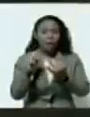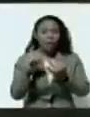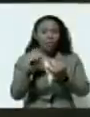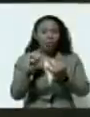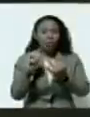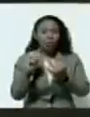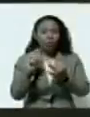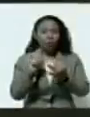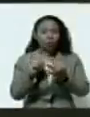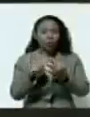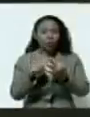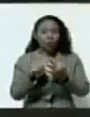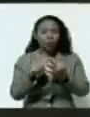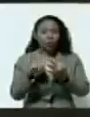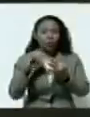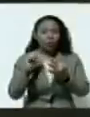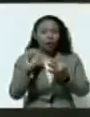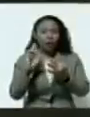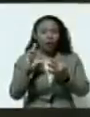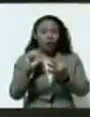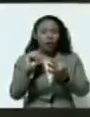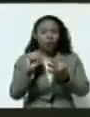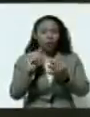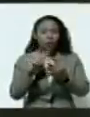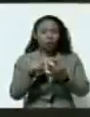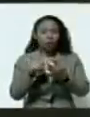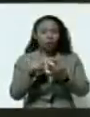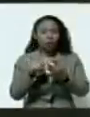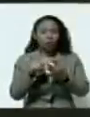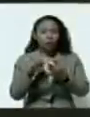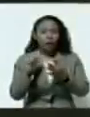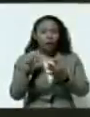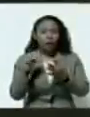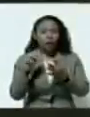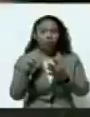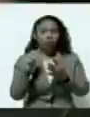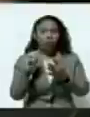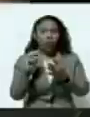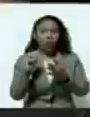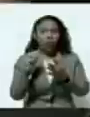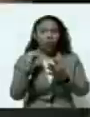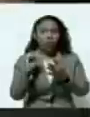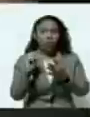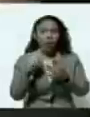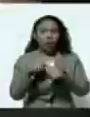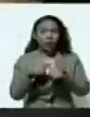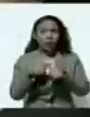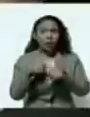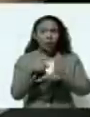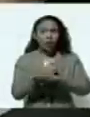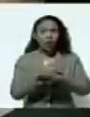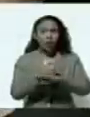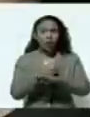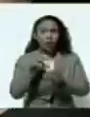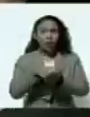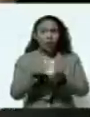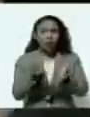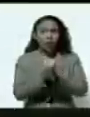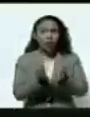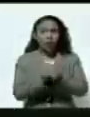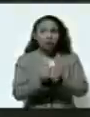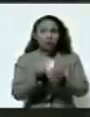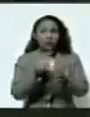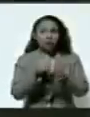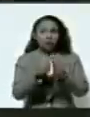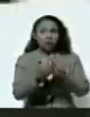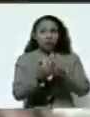Paparoni y Antonio Barreto Cira, ex gobernador del estado